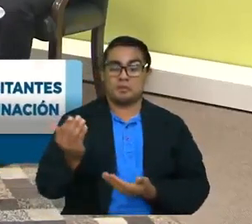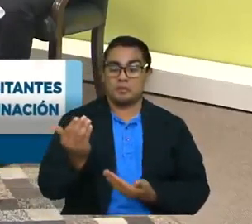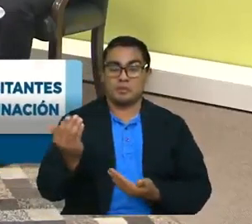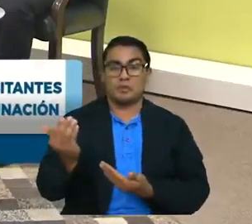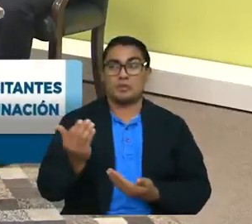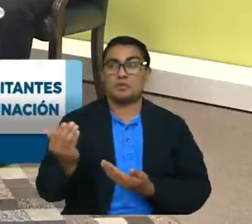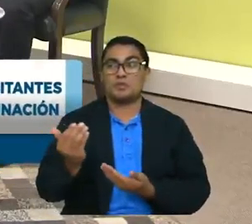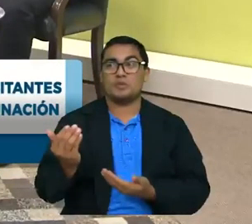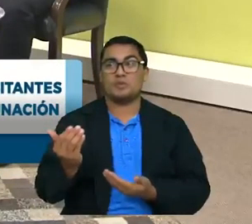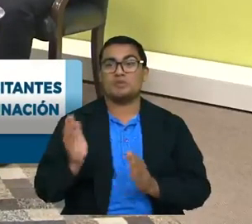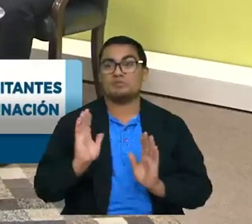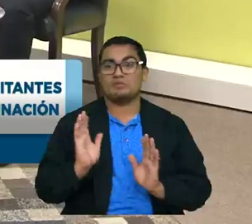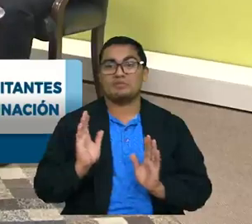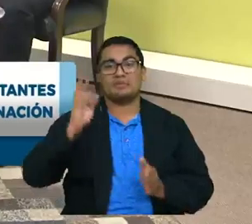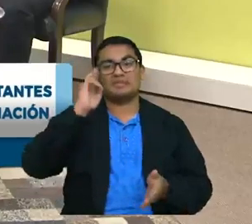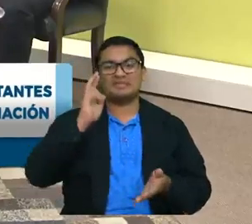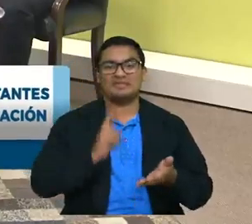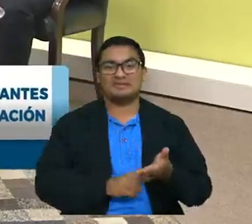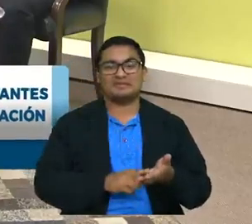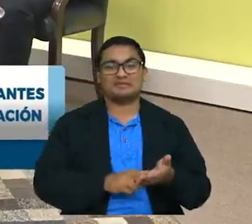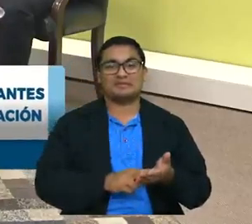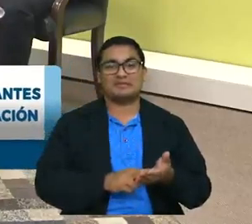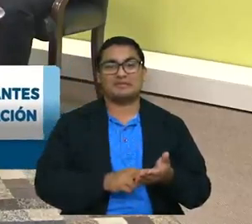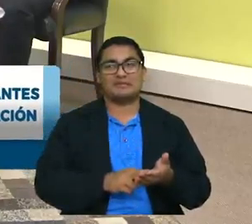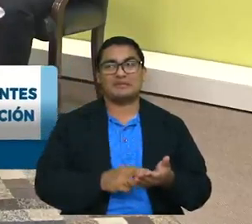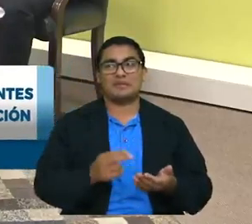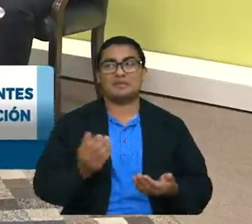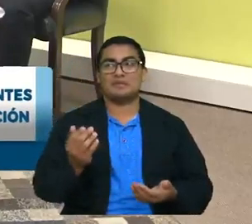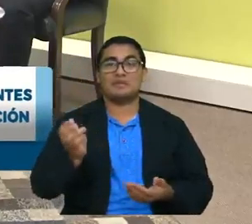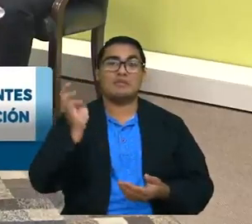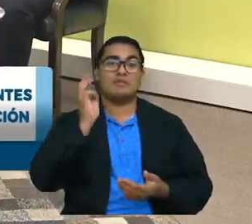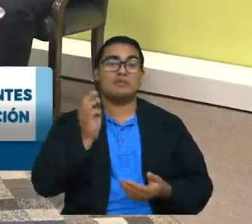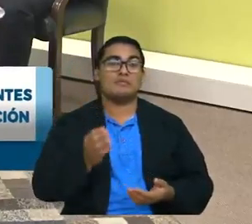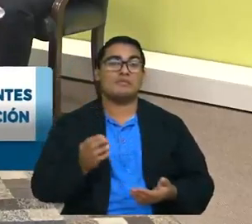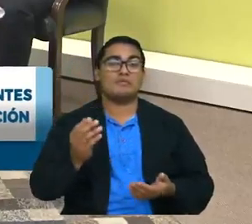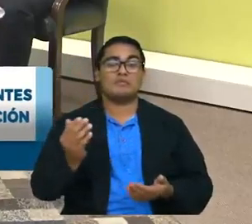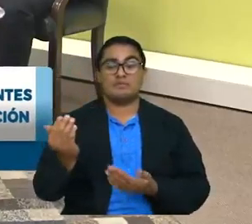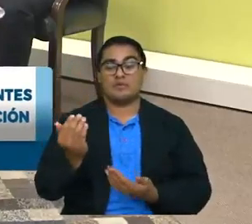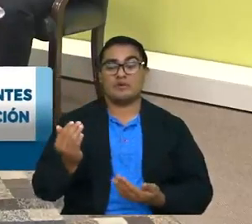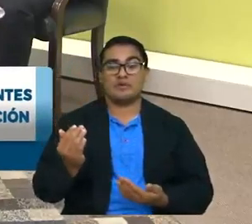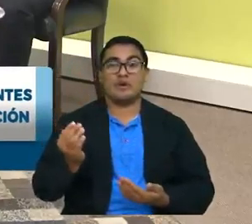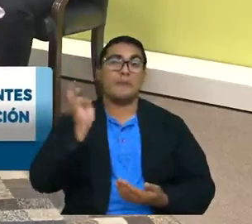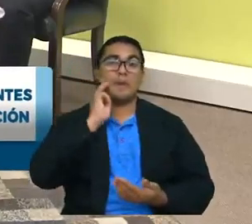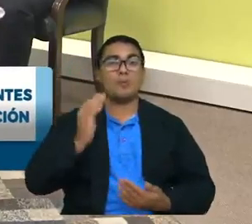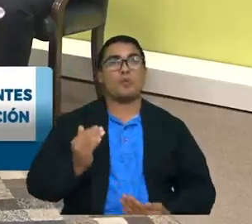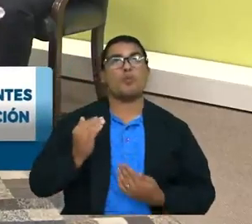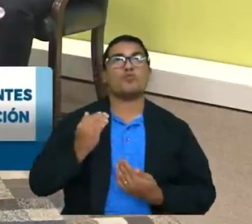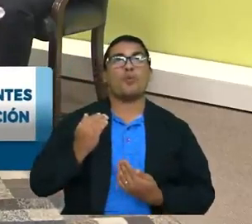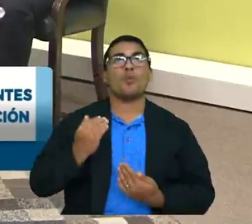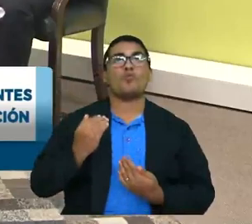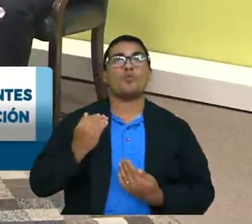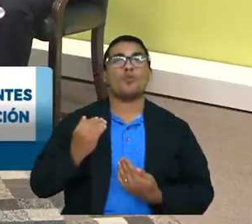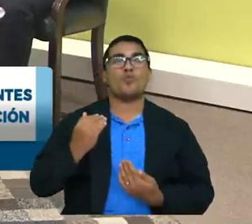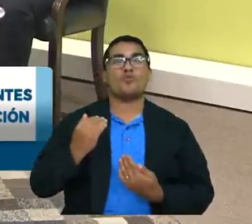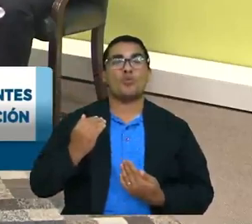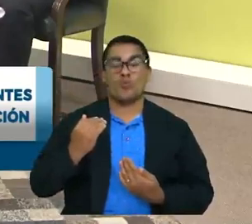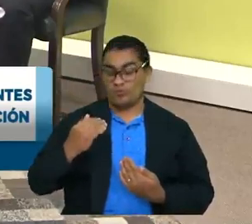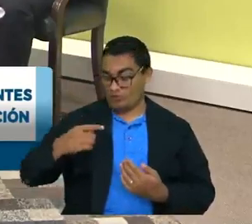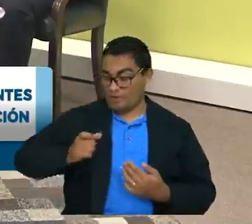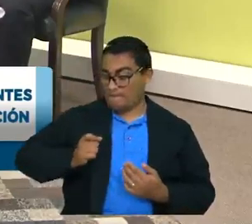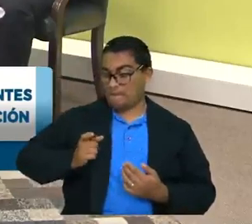recién nacidos, recordemos que ellos están siendo amamantados. El contacto con el pezón de la